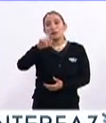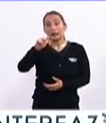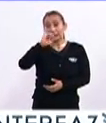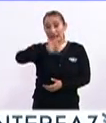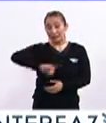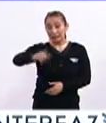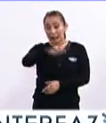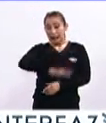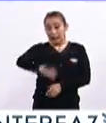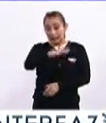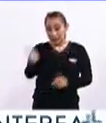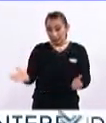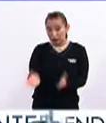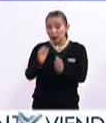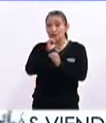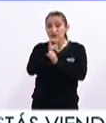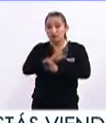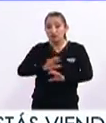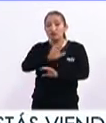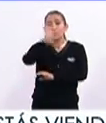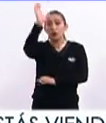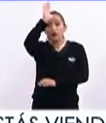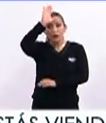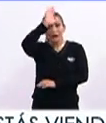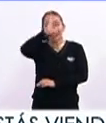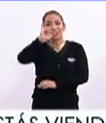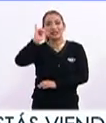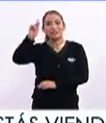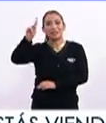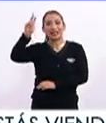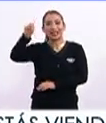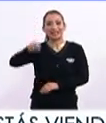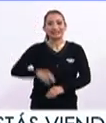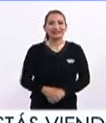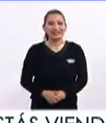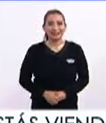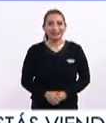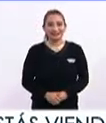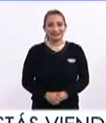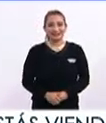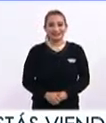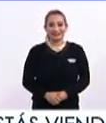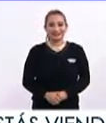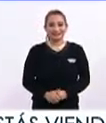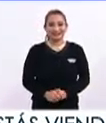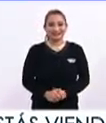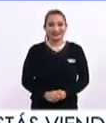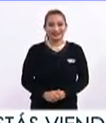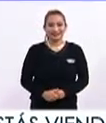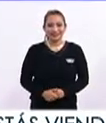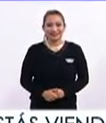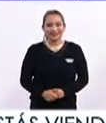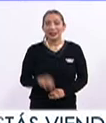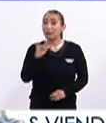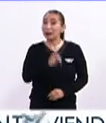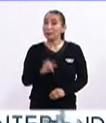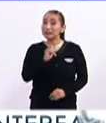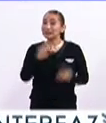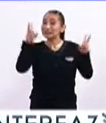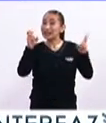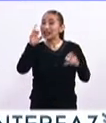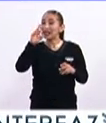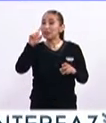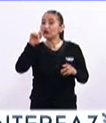jefe de la División de Fomento y Promoción Cultural del Instituto Politécnico Nacional. Jueves de